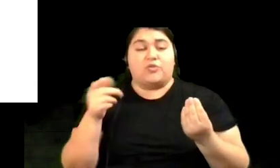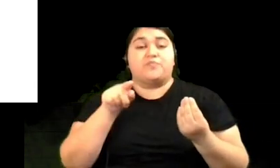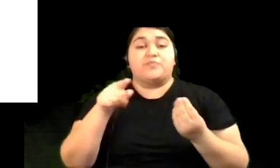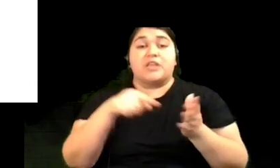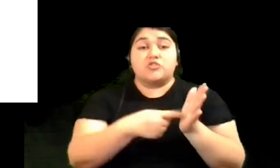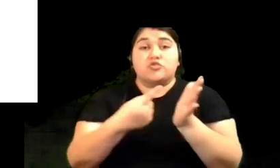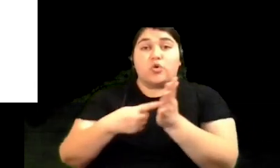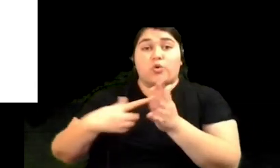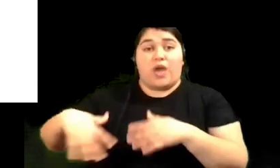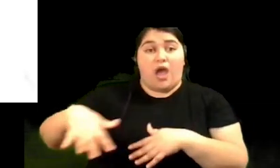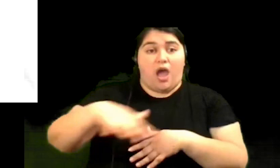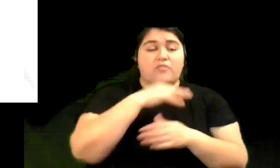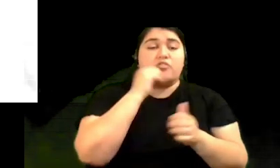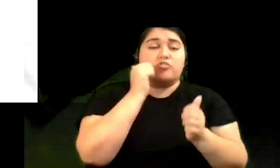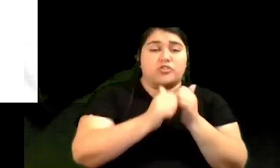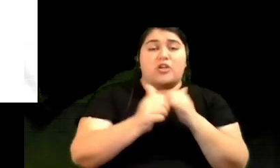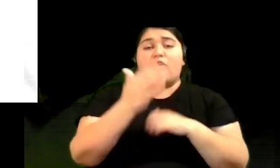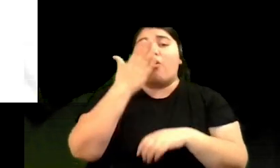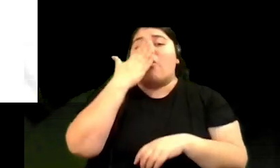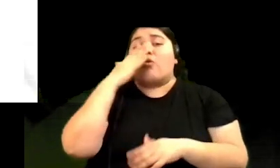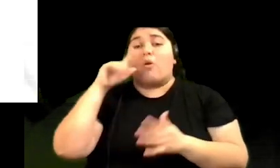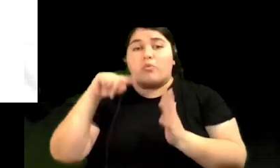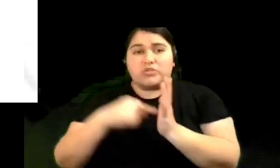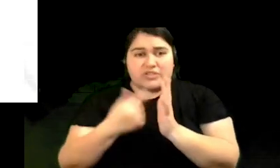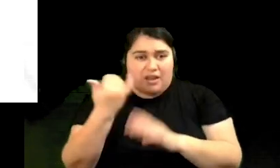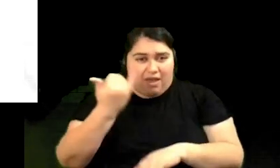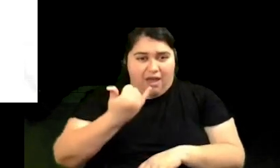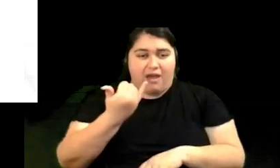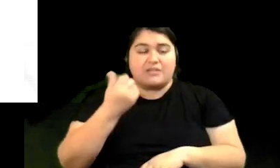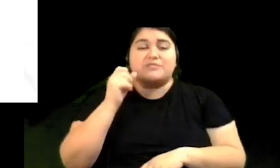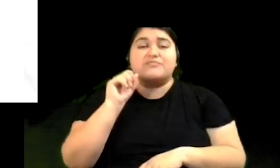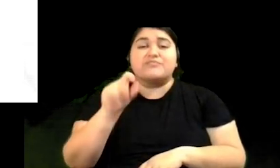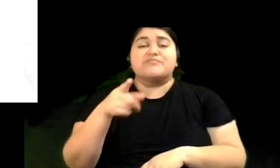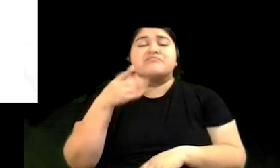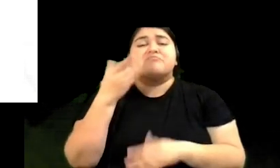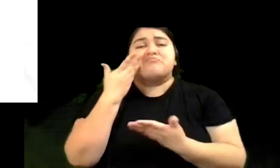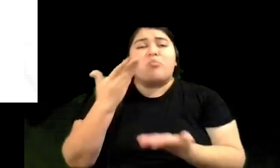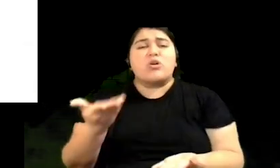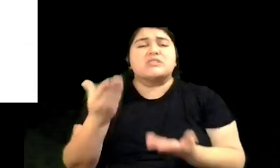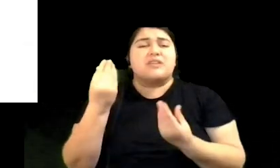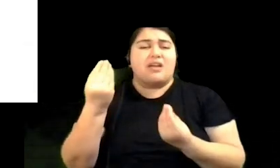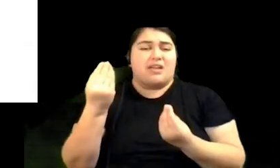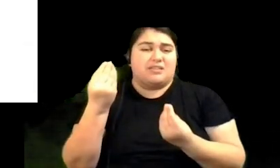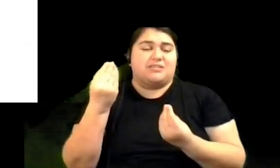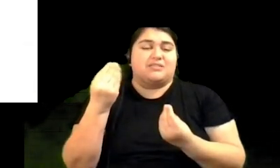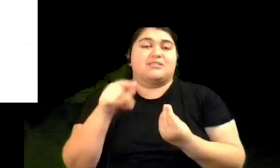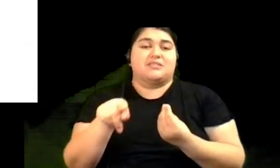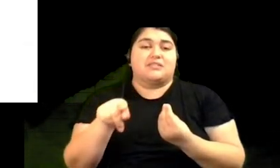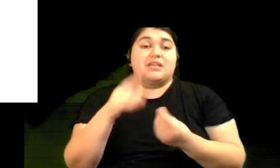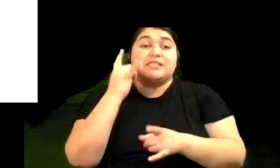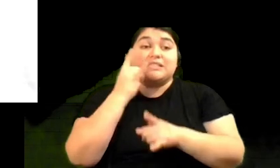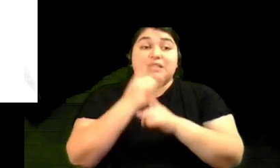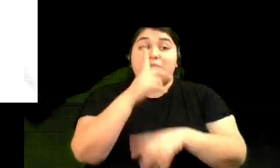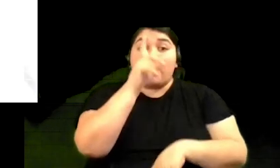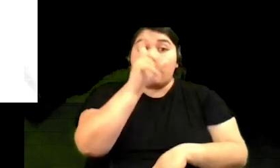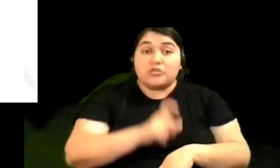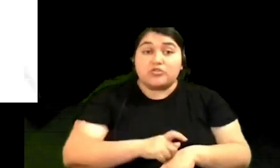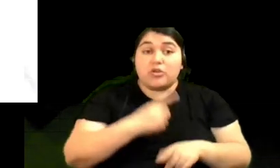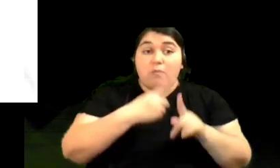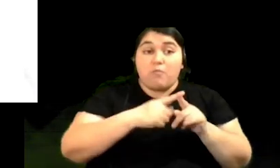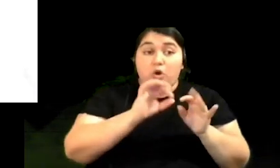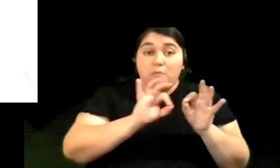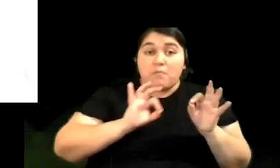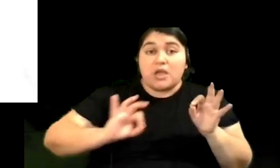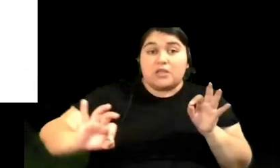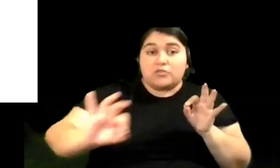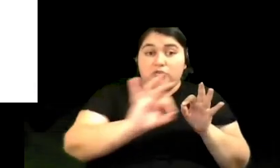ciudades, Argentina hasta Rosario, Córdoba, Buenos Aires. Entonces está indicando cuál es la relación por cada habitante, metro cuadrado de espacio